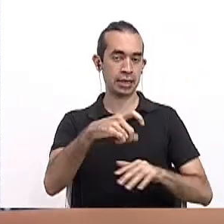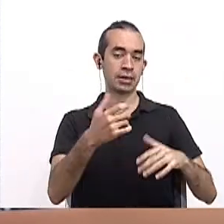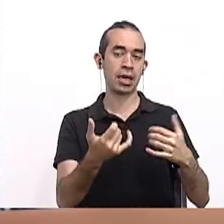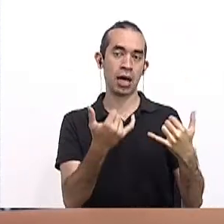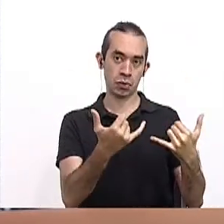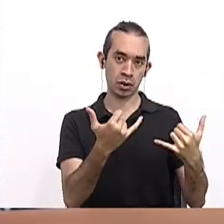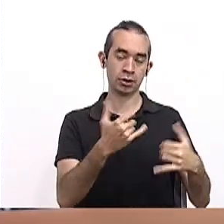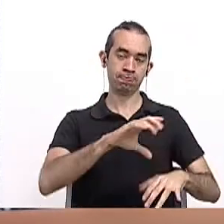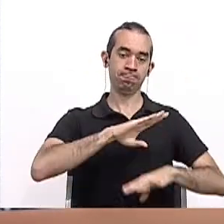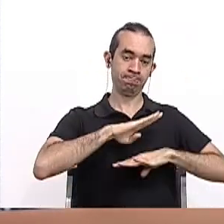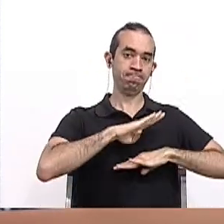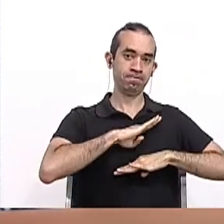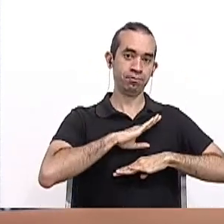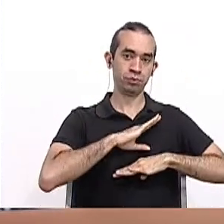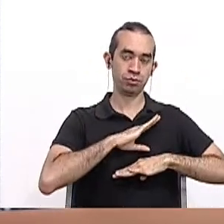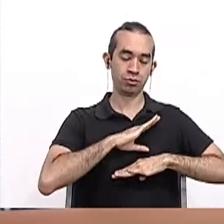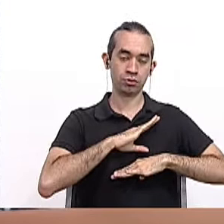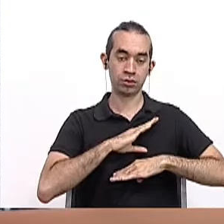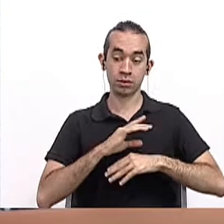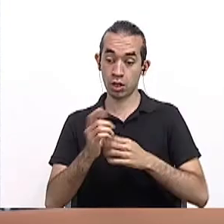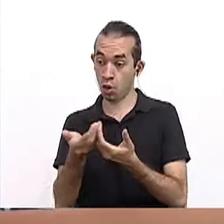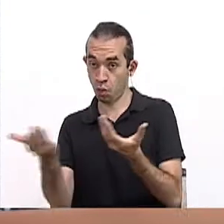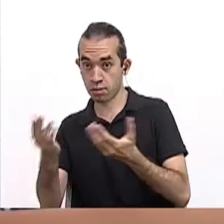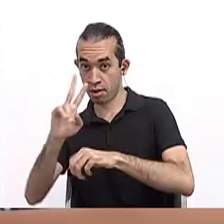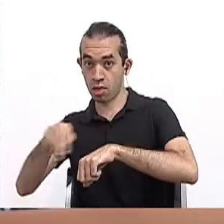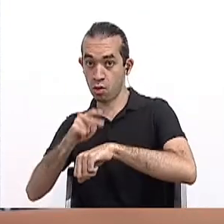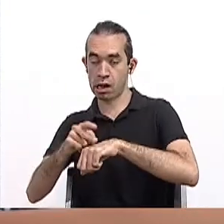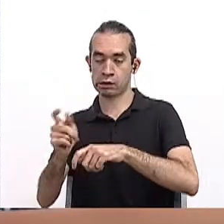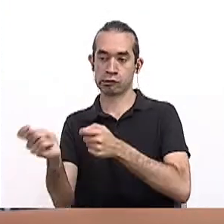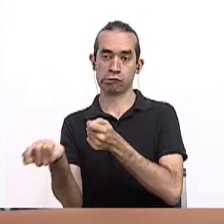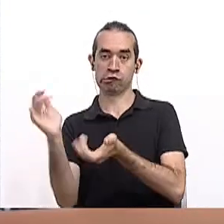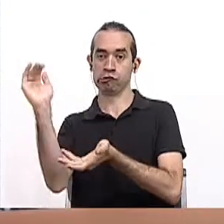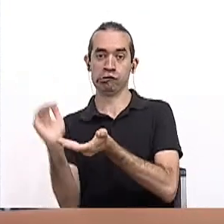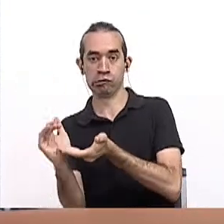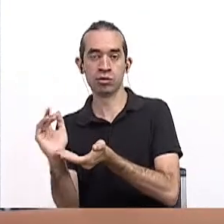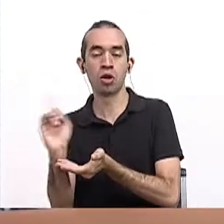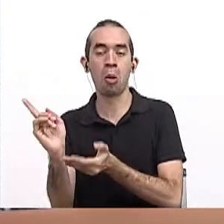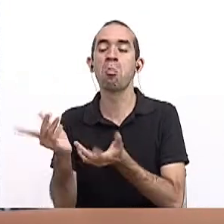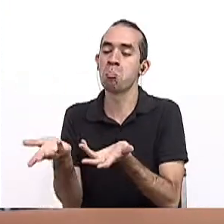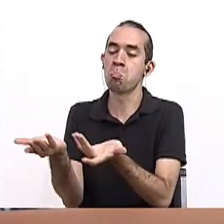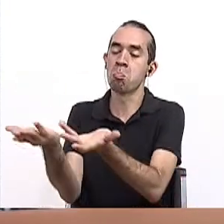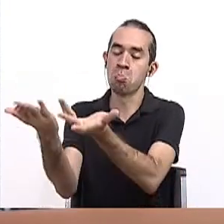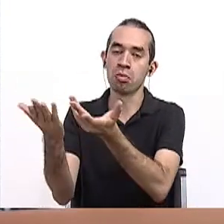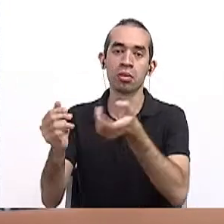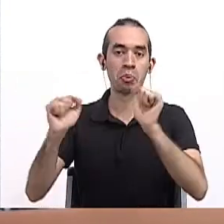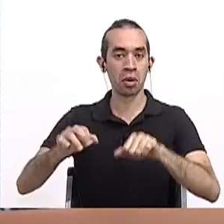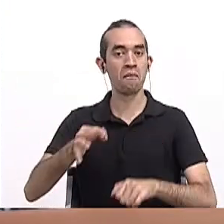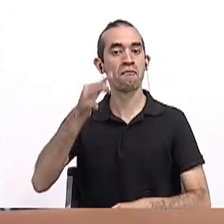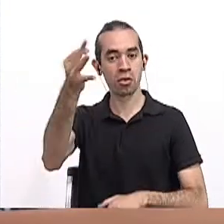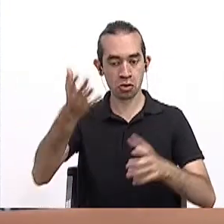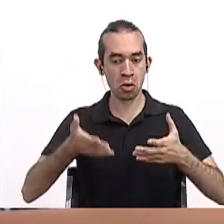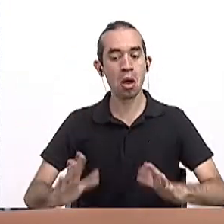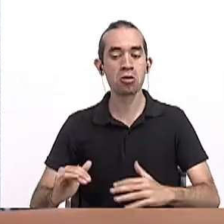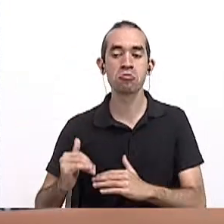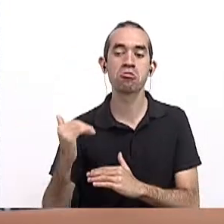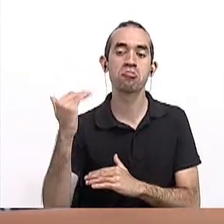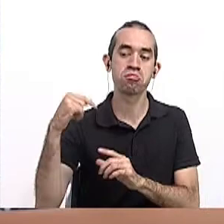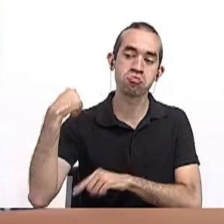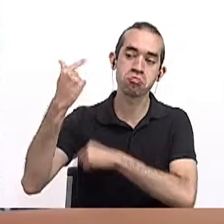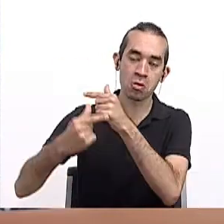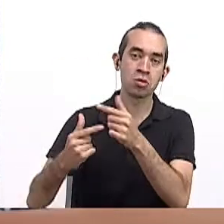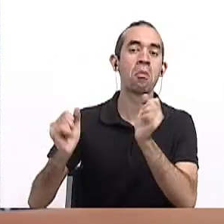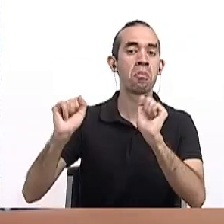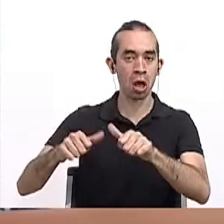actuales sin comprometer los recursos naturales y las posibilidades de las futuras generaciones. Una